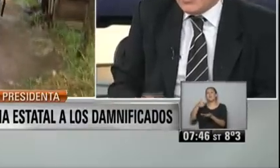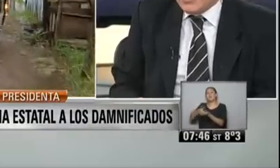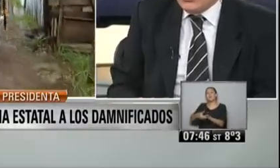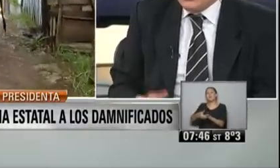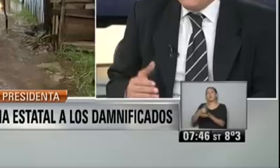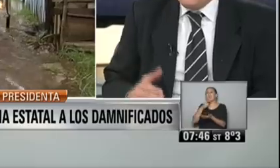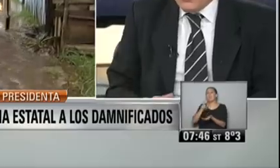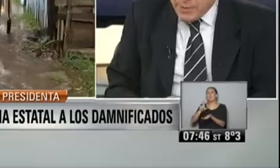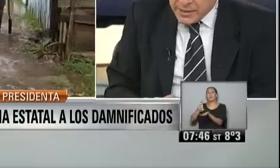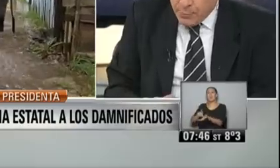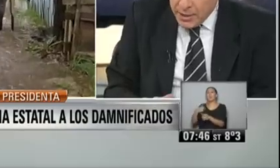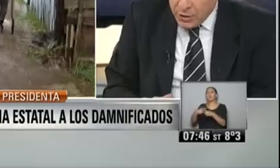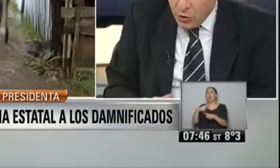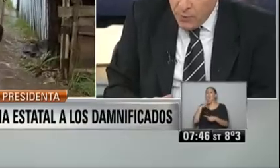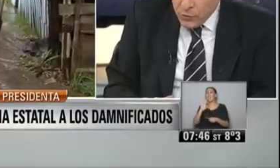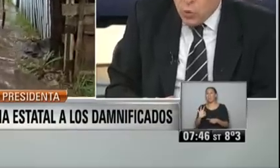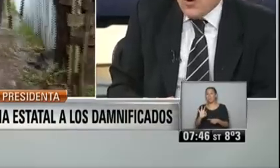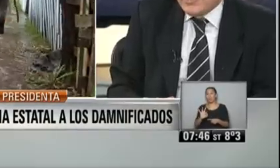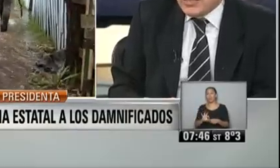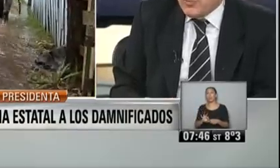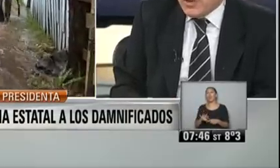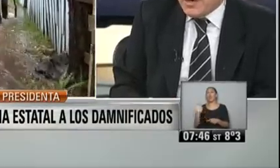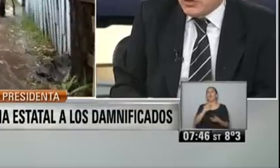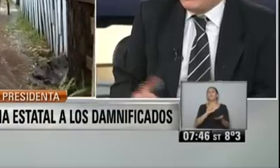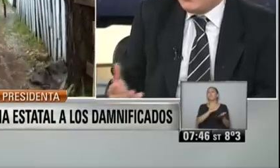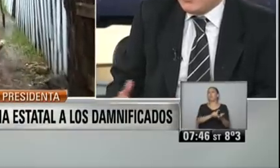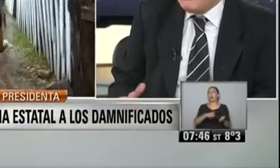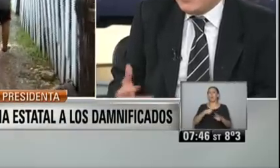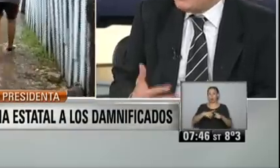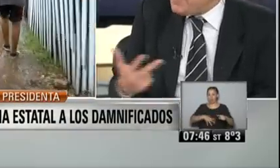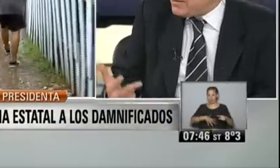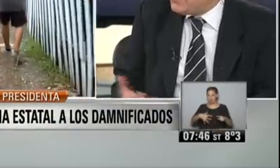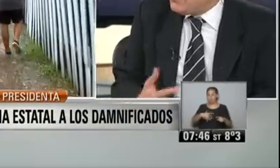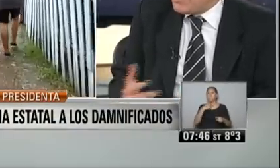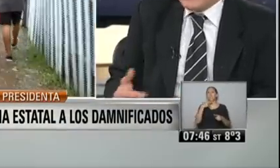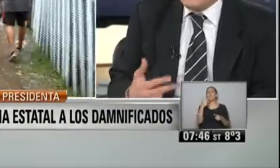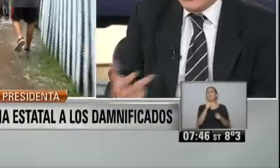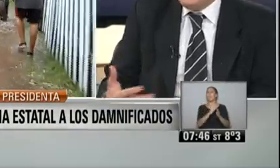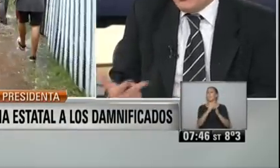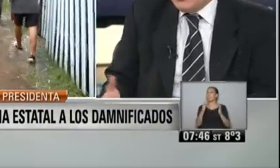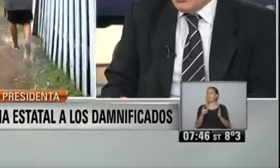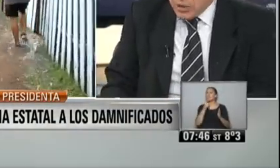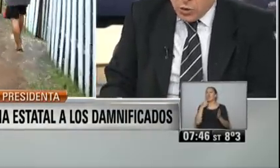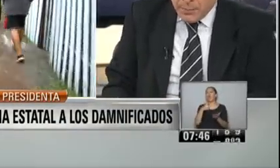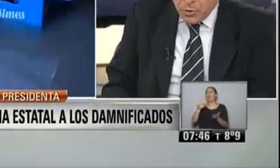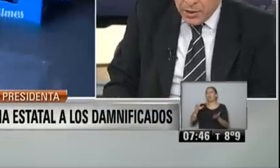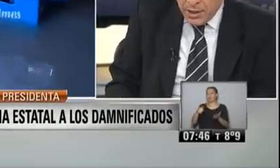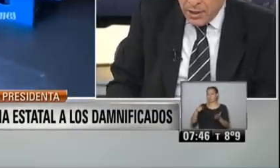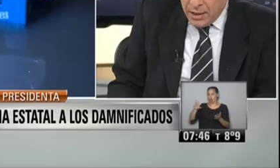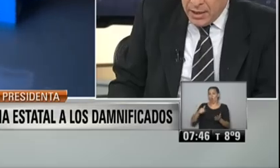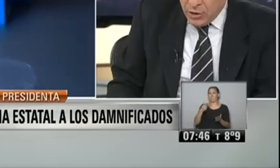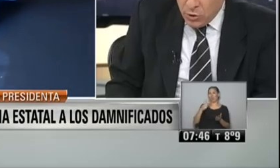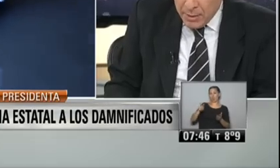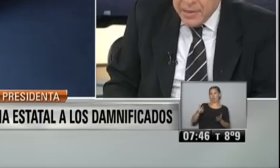reciben asignación universal por hijo o asignación por embarazo durante TR meses también van a cobrar el doble de lo que le corresponde